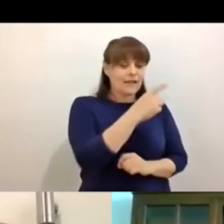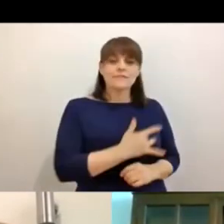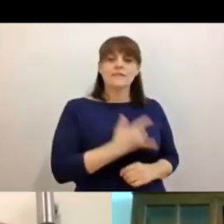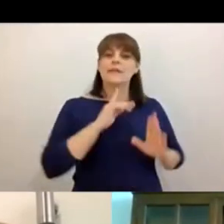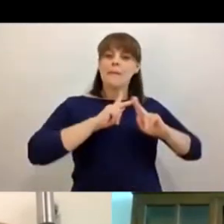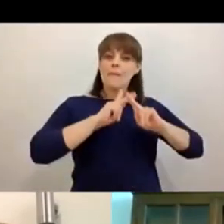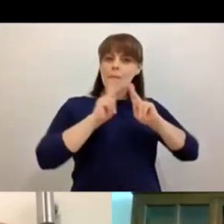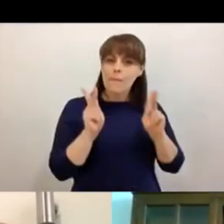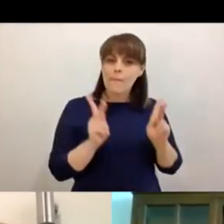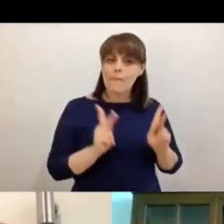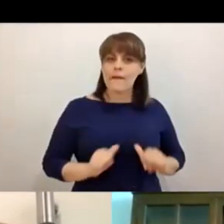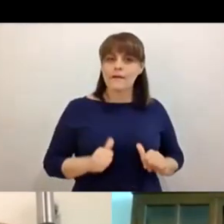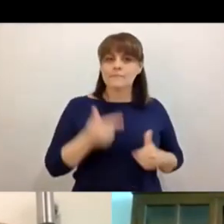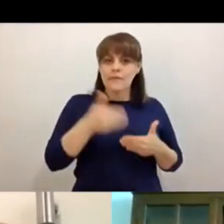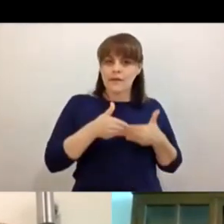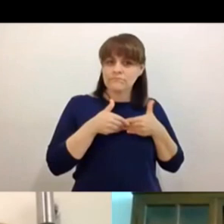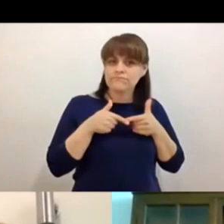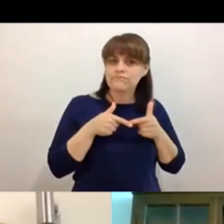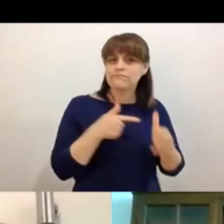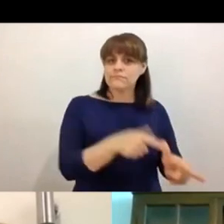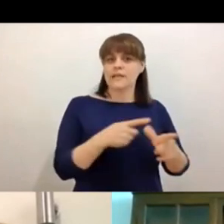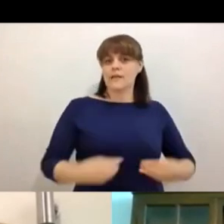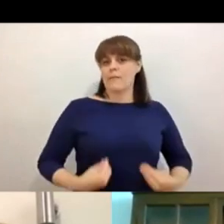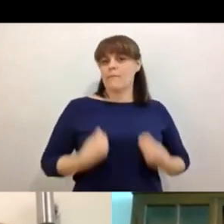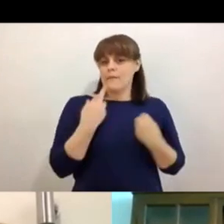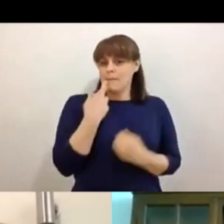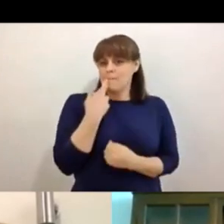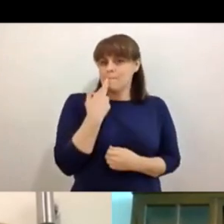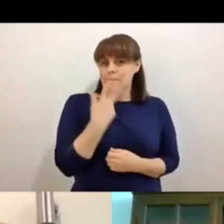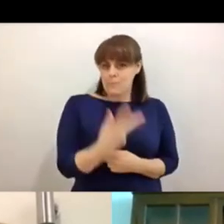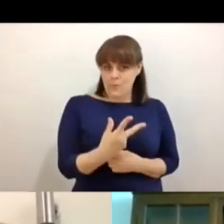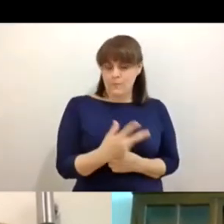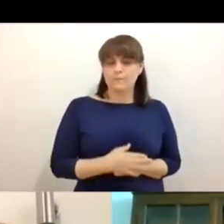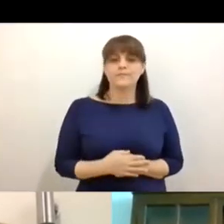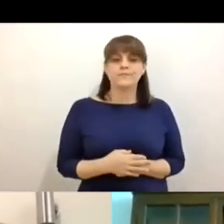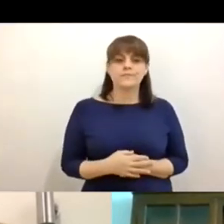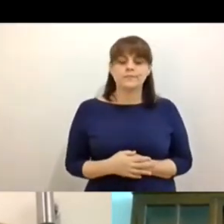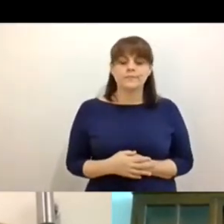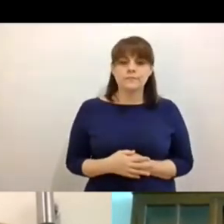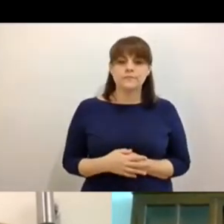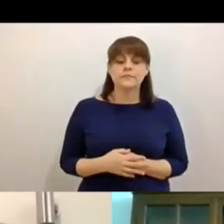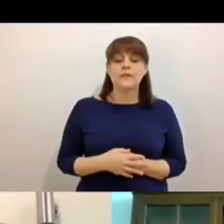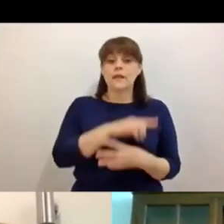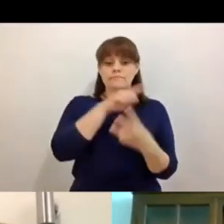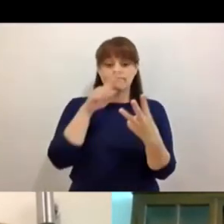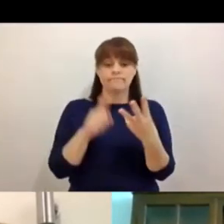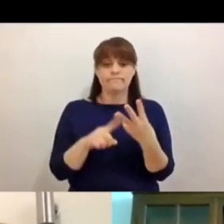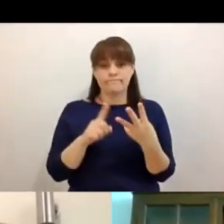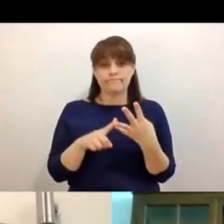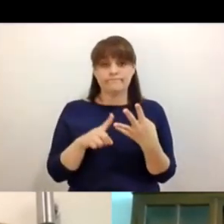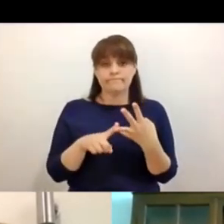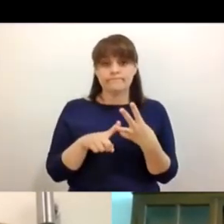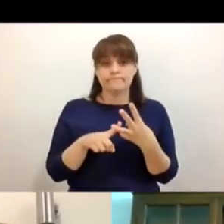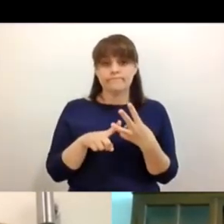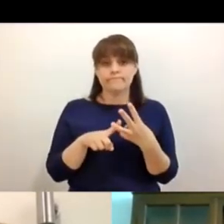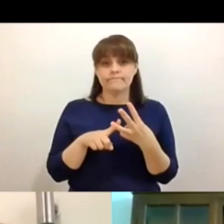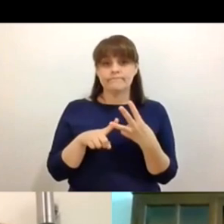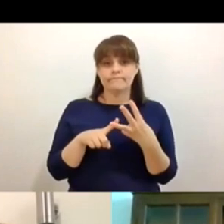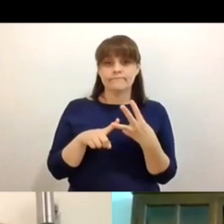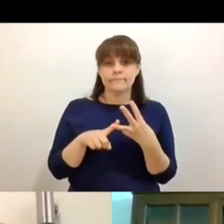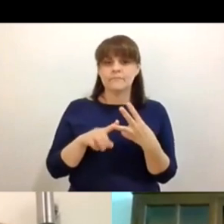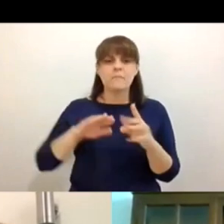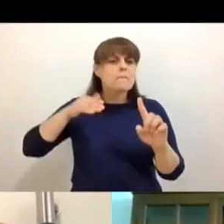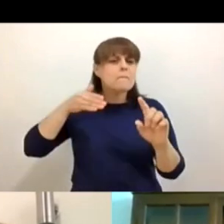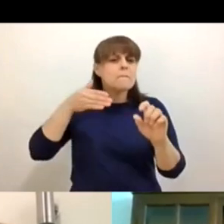seguir como una persona de bien. Decía el tercer punto, y el tercer punto pues es precisamente el relacionado con cuál es la